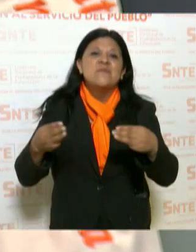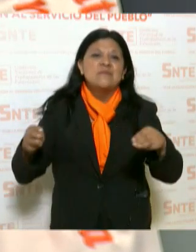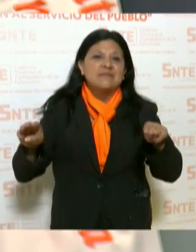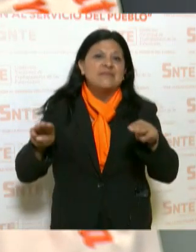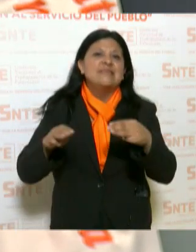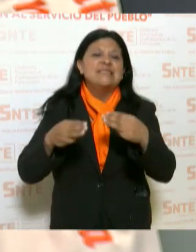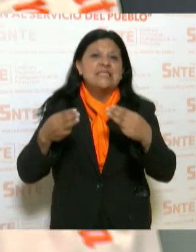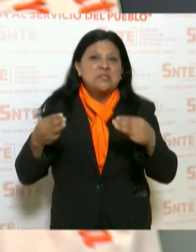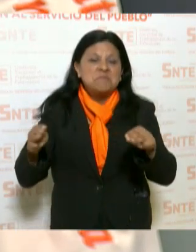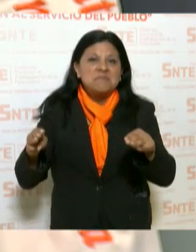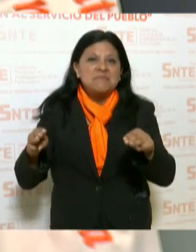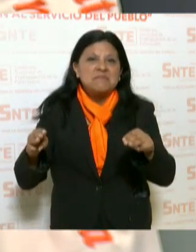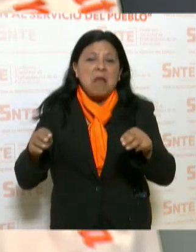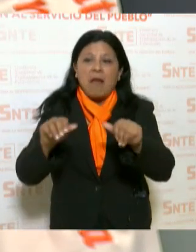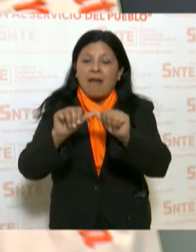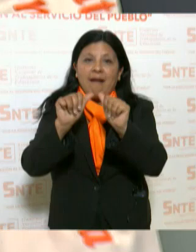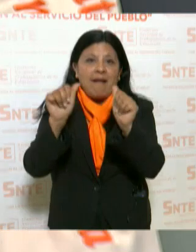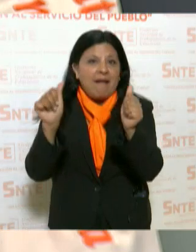y de arte.